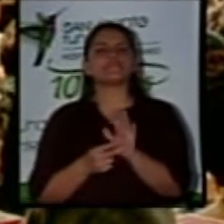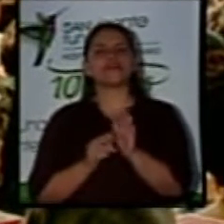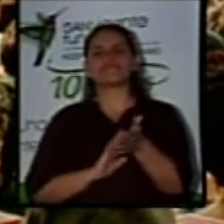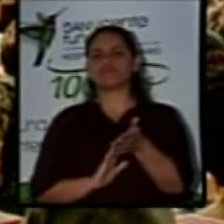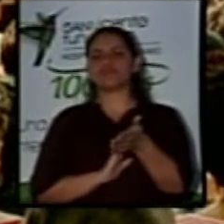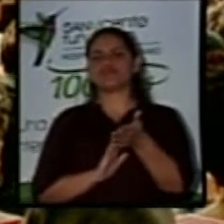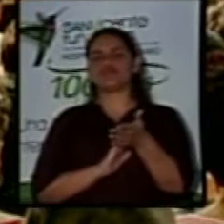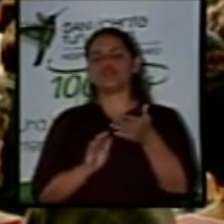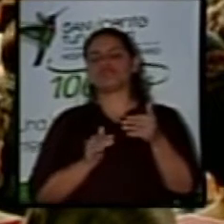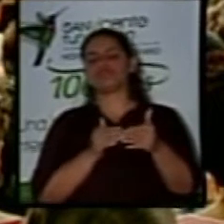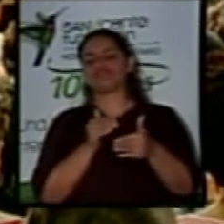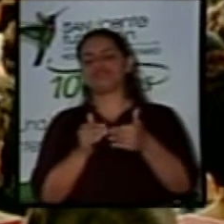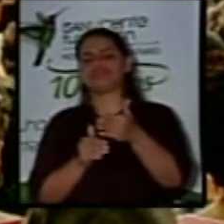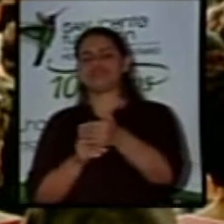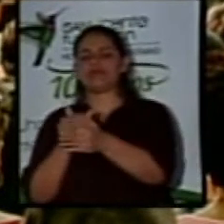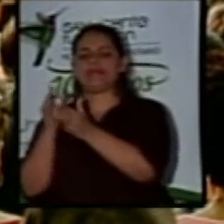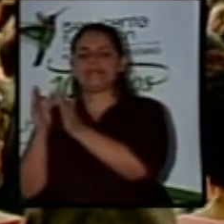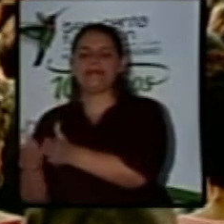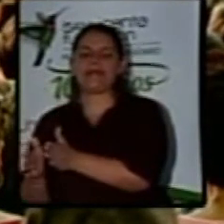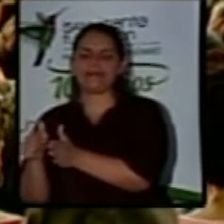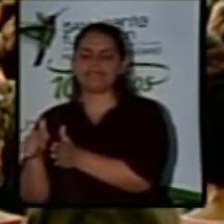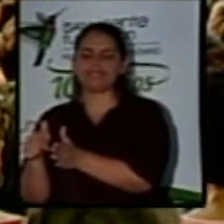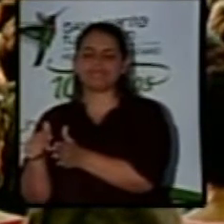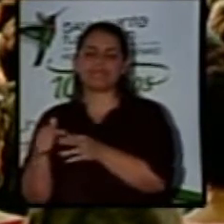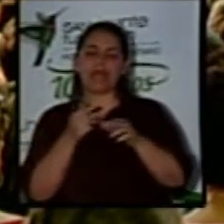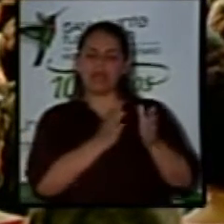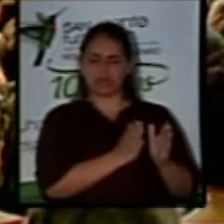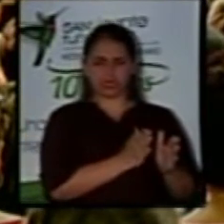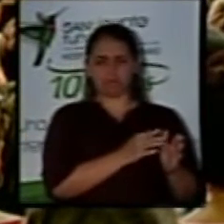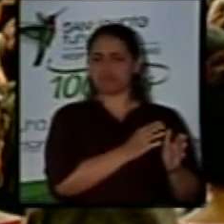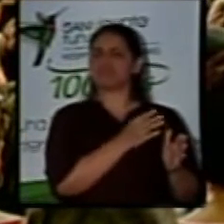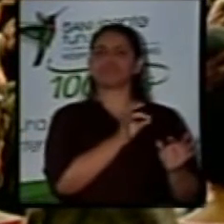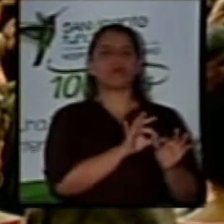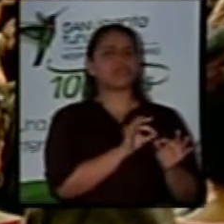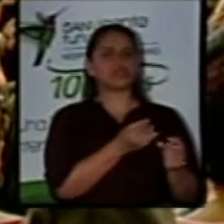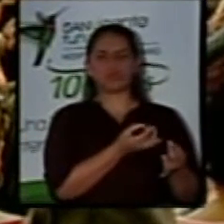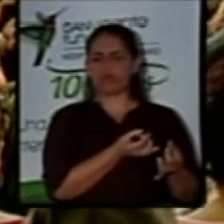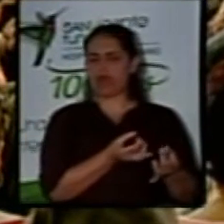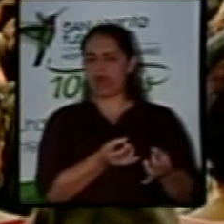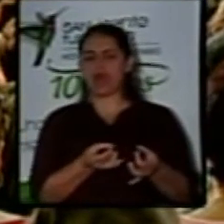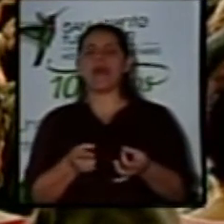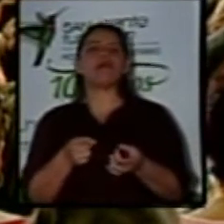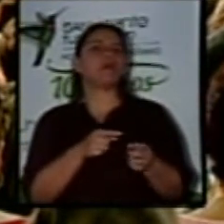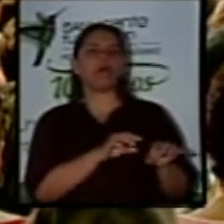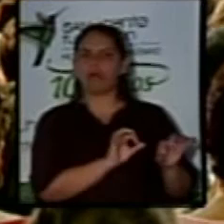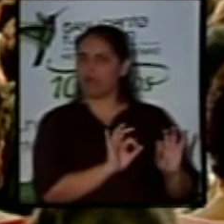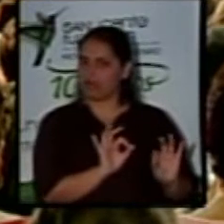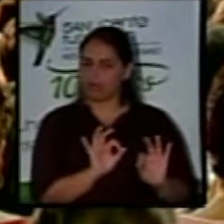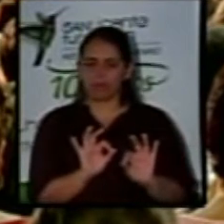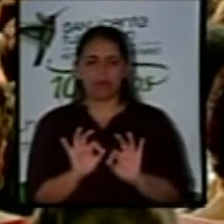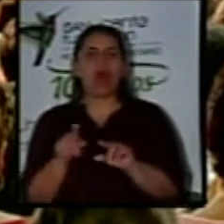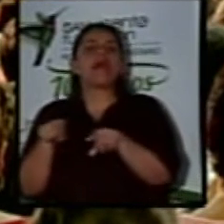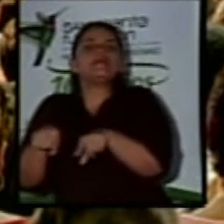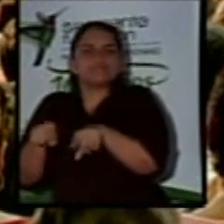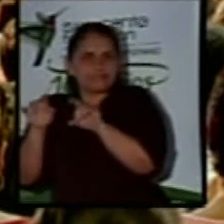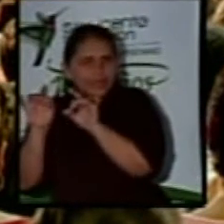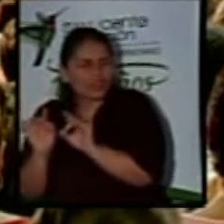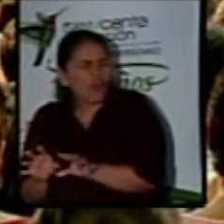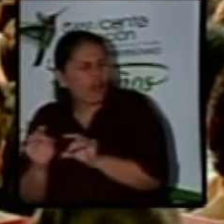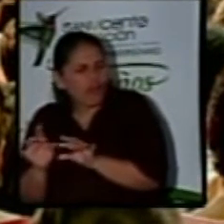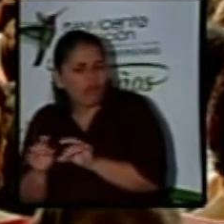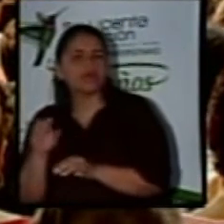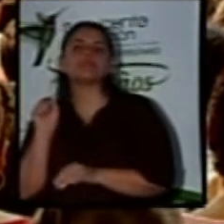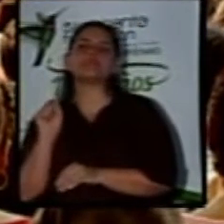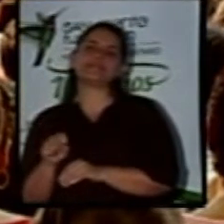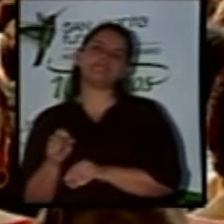está más allá de las varices, ya llegamos a un proceso inflamatorio crónico que sí explicaría el síntoma del